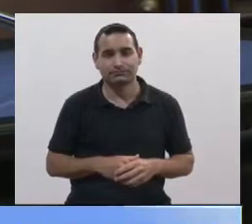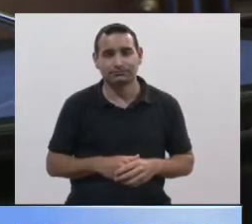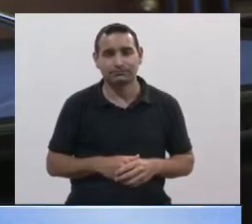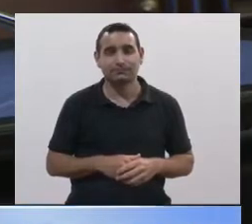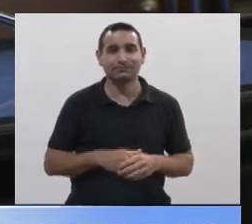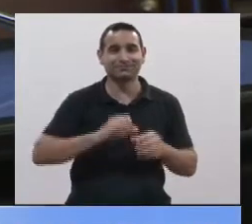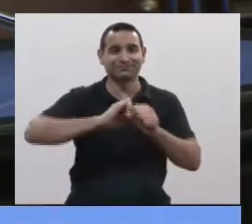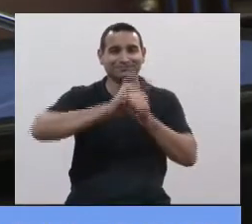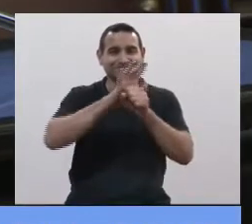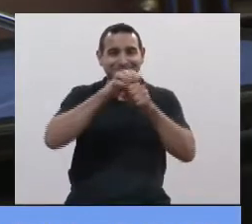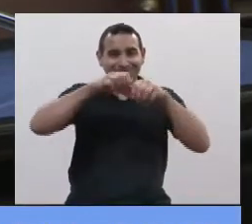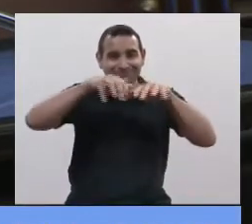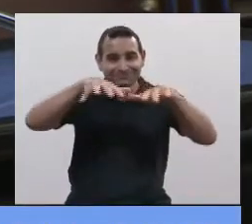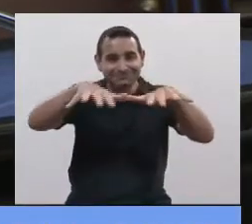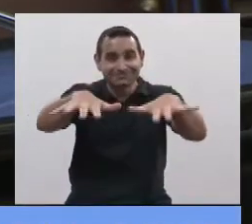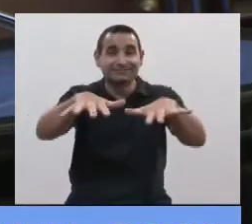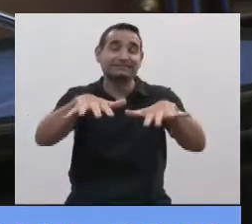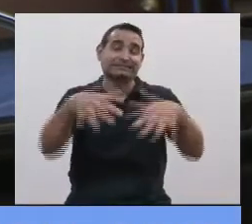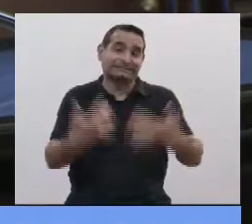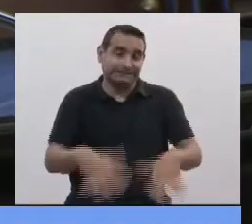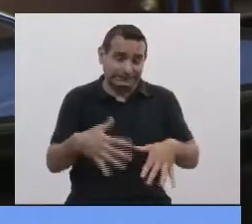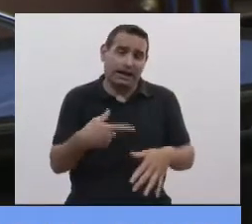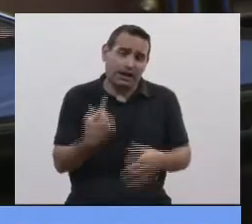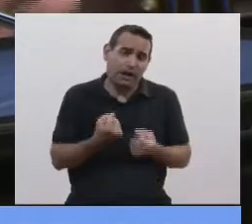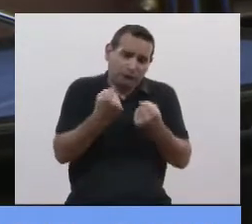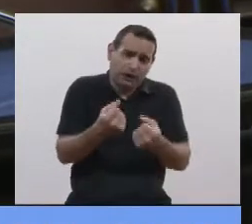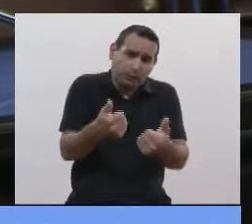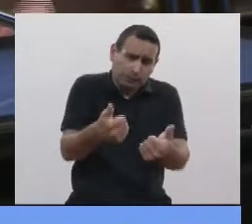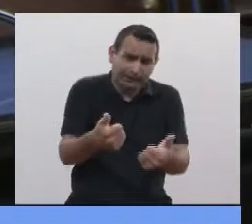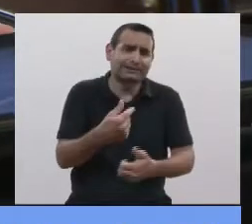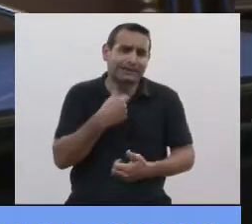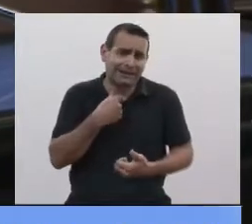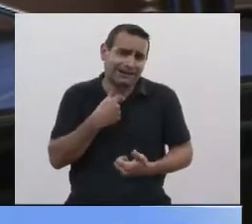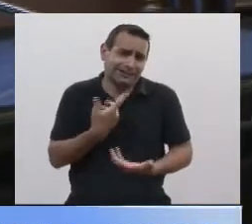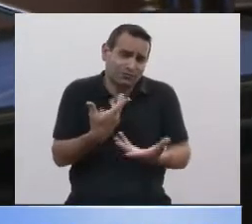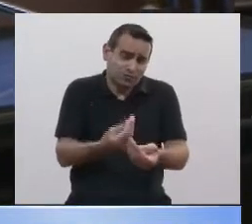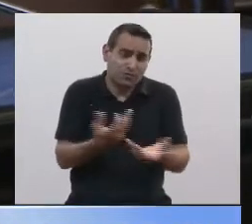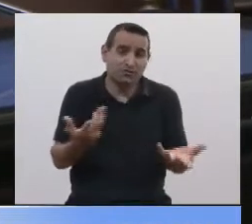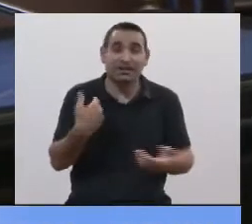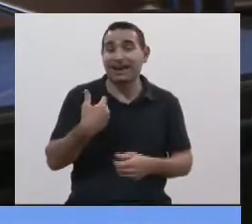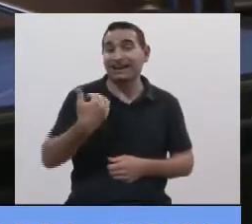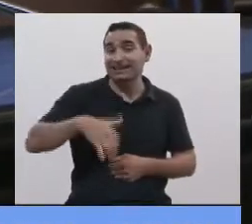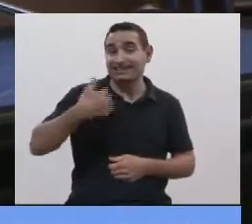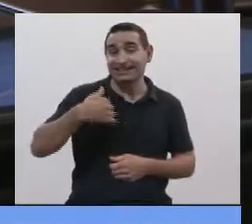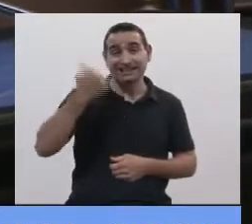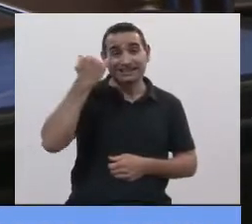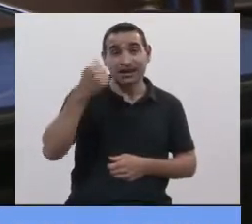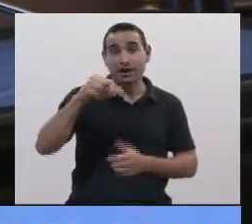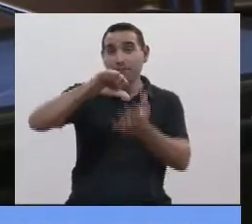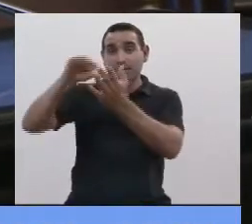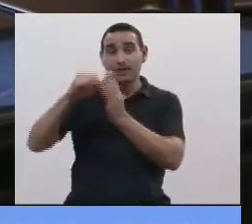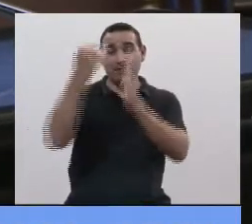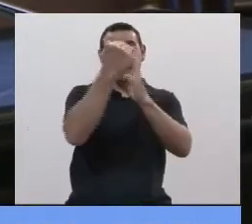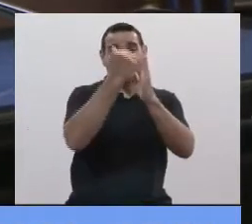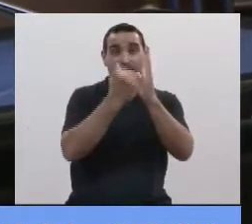La pandemia, a pesar del esfuerzo, creo que de buena fe, nos pone a Argentina en el octavo país en muertos por 1 millón